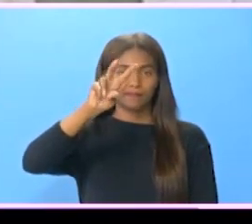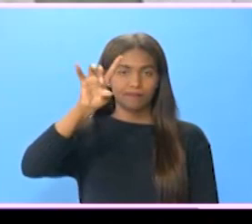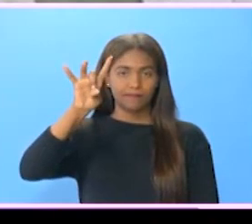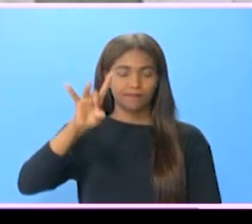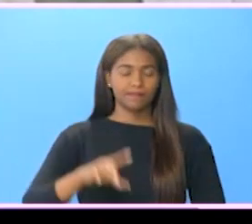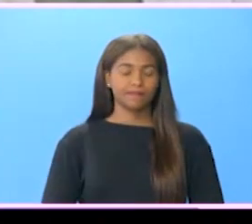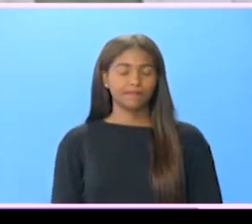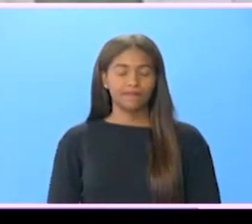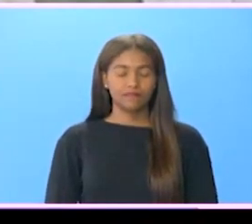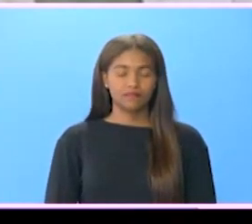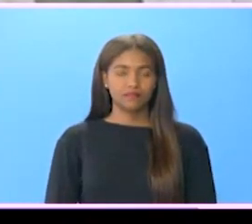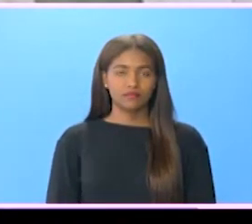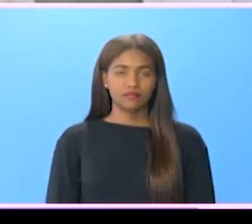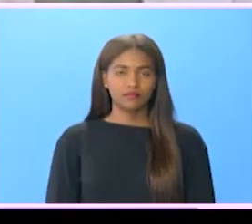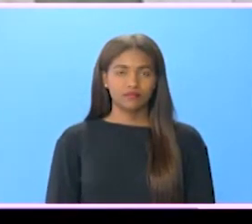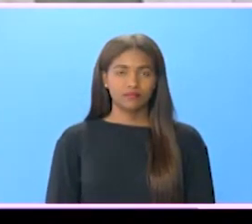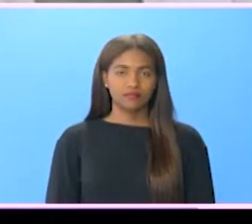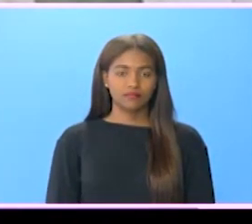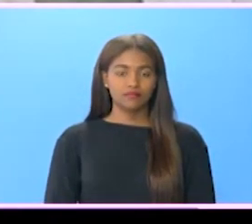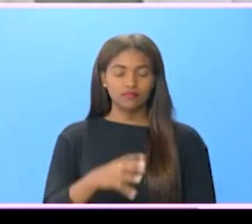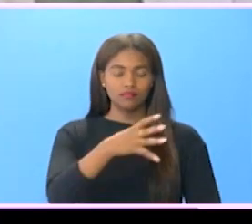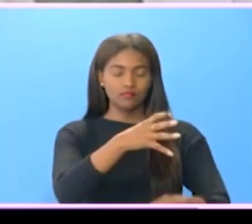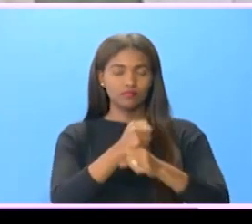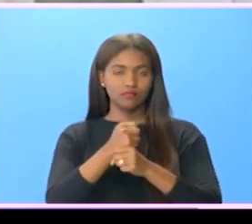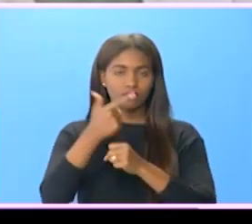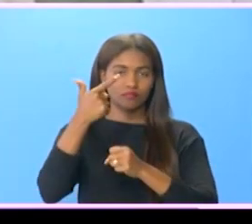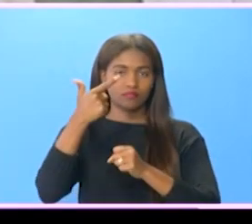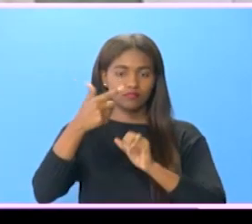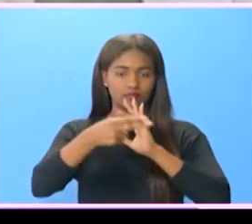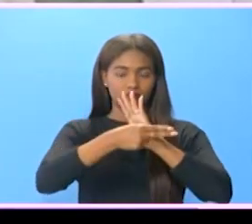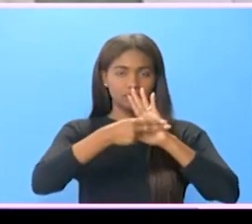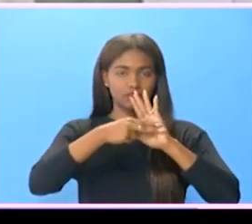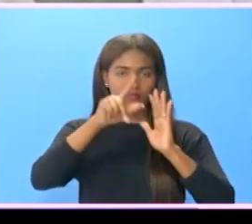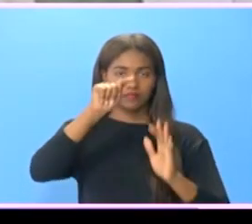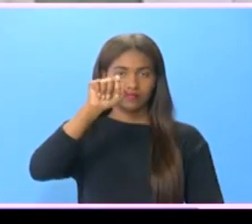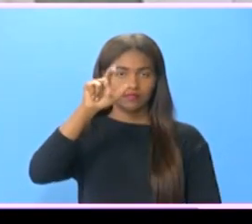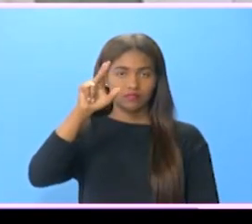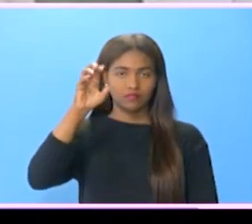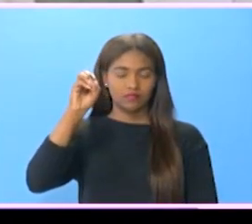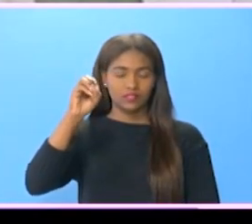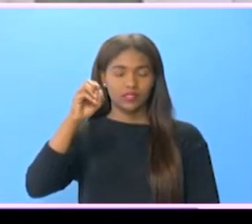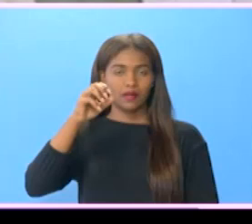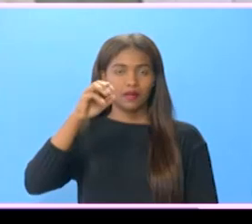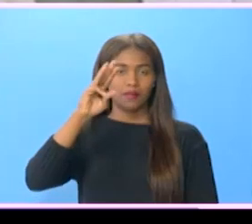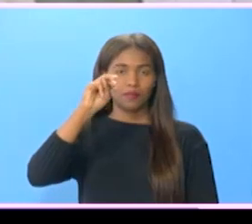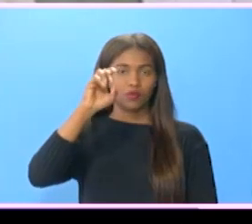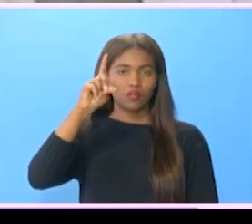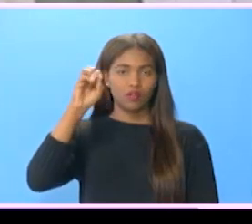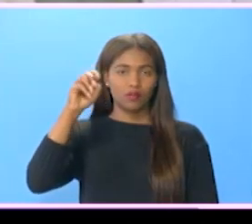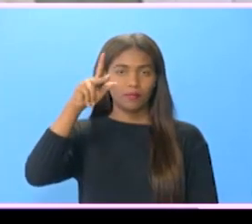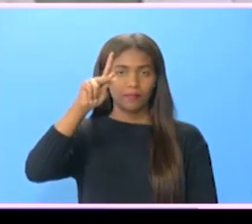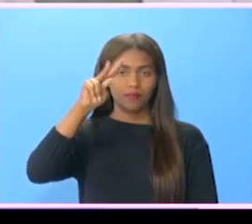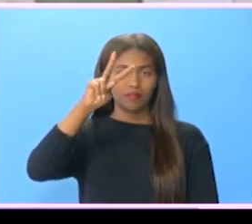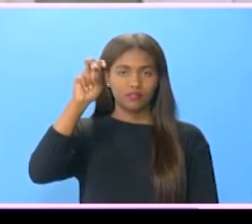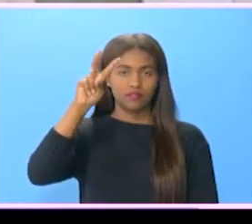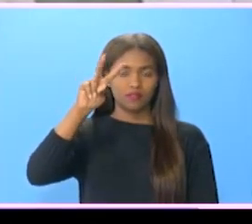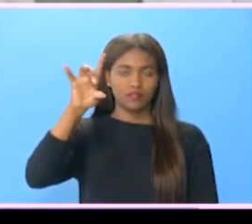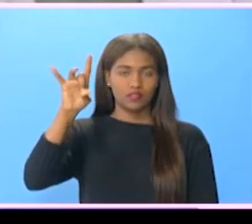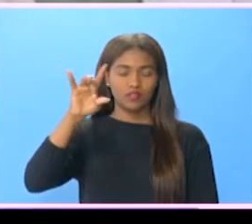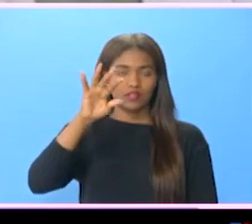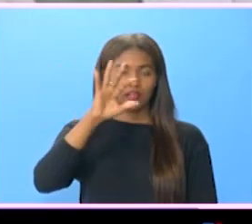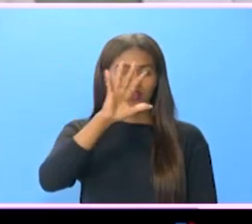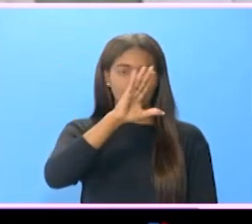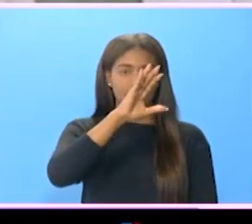P-228. A quien le fue ocupada la pistola marca Sigauer modelo P-228, calibre 9